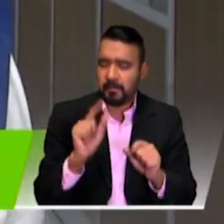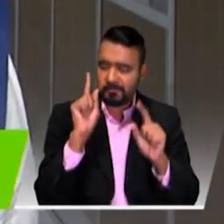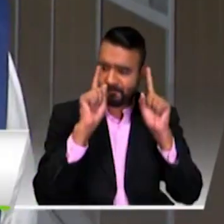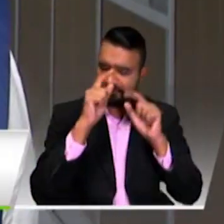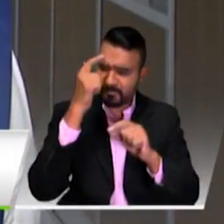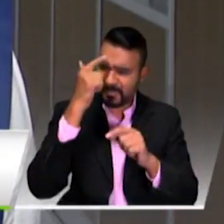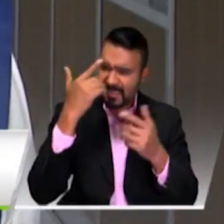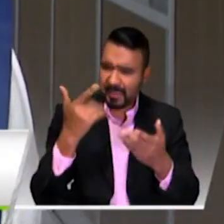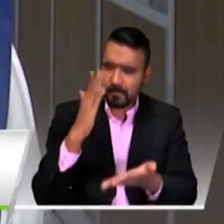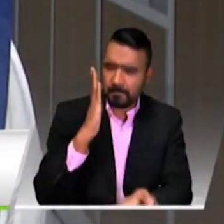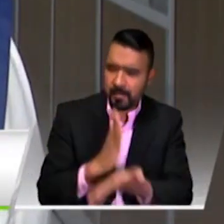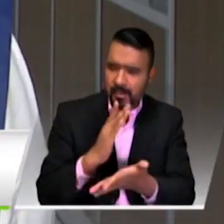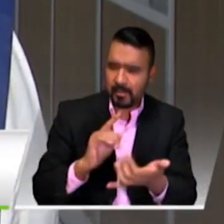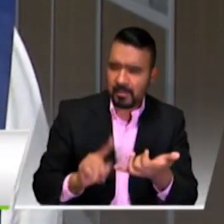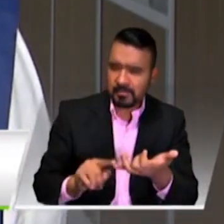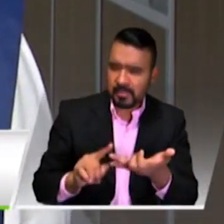evaluándolos,